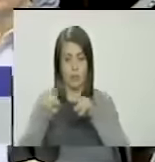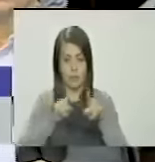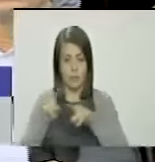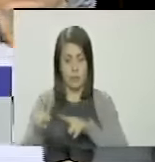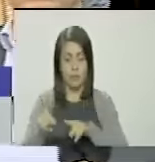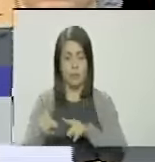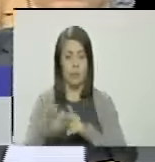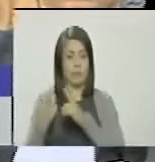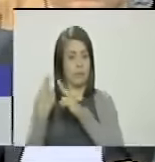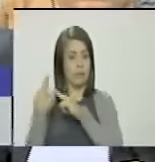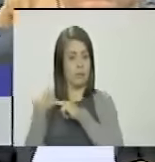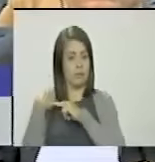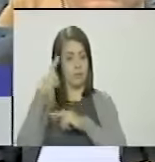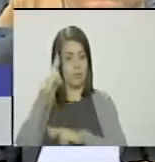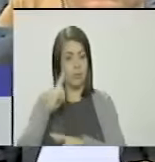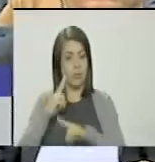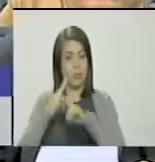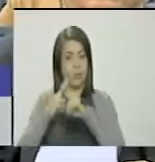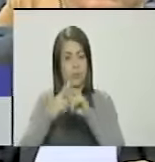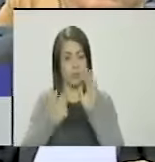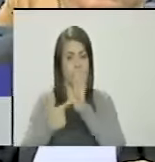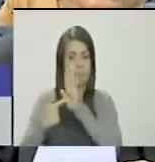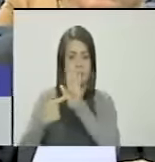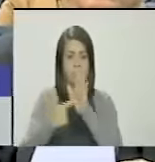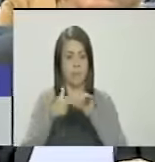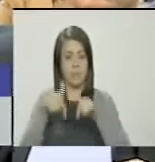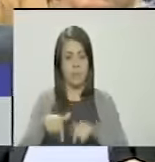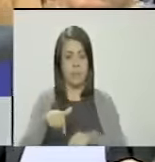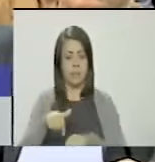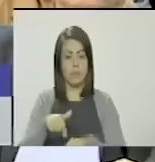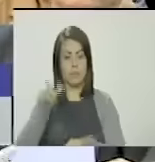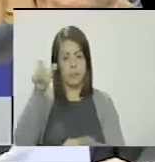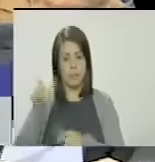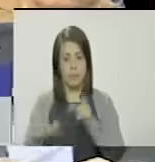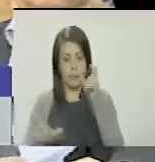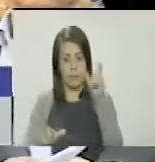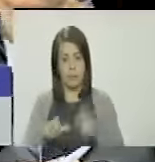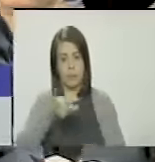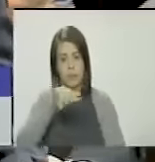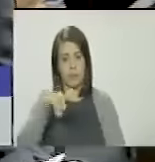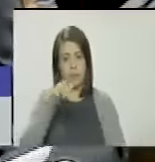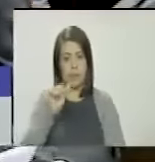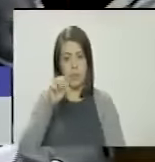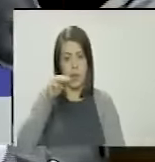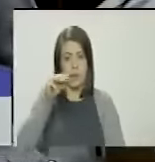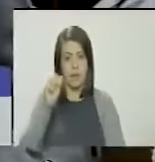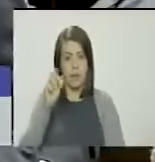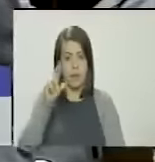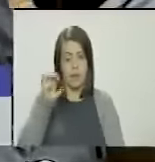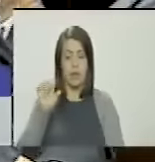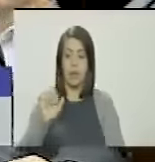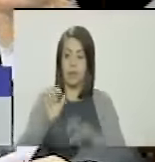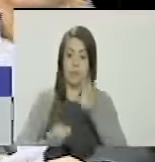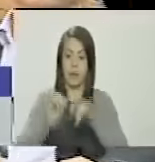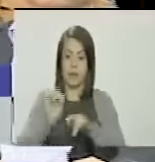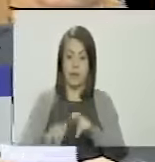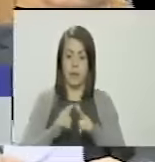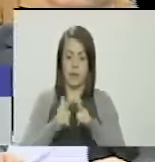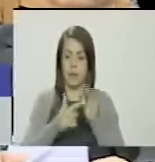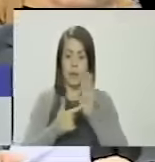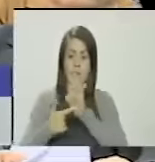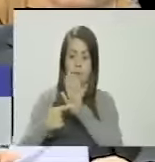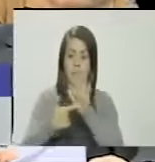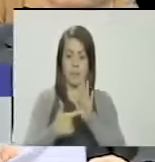me ha correspondido el honor de presentar a las compañeras Yanmariel Villarruel para la Secretaría,